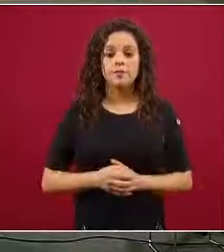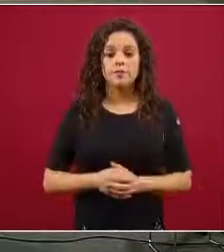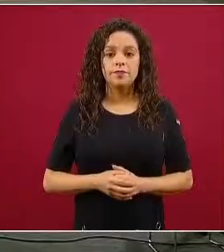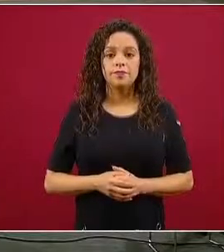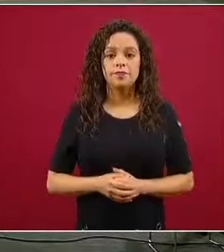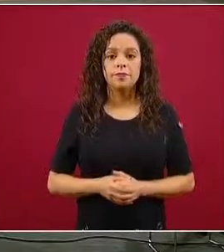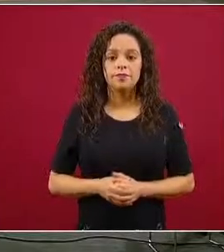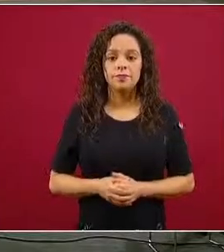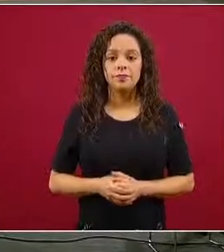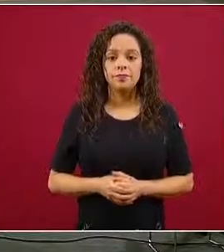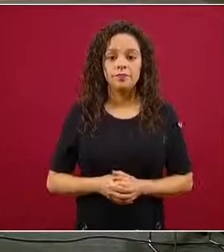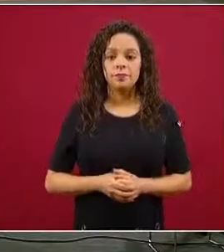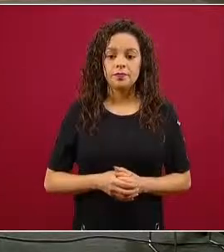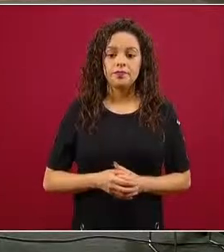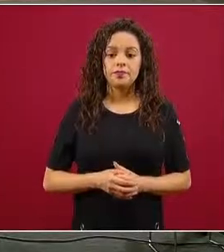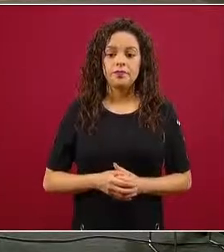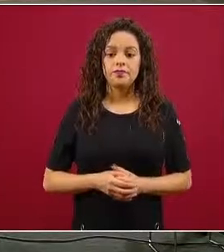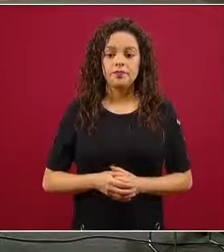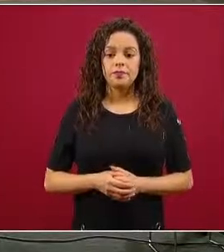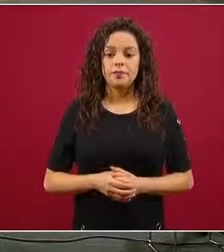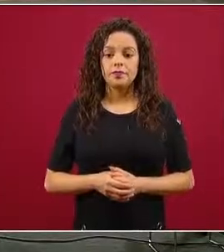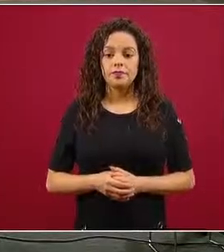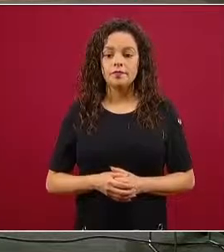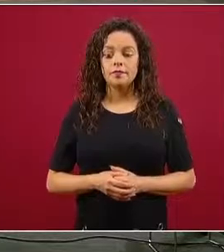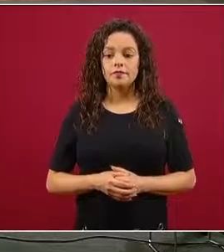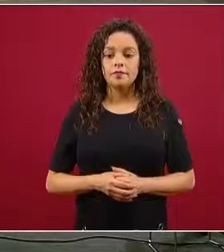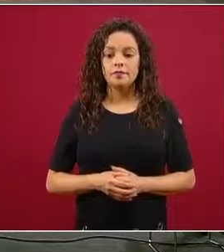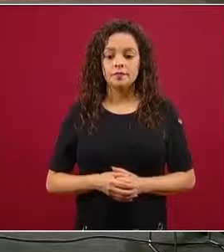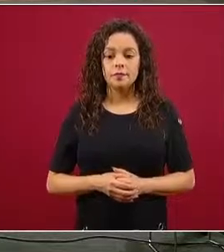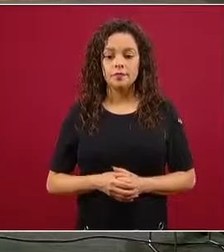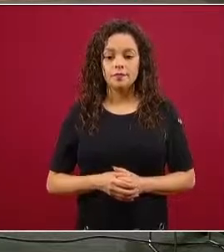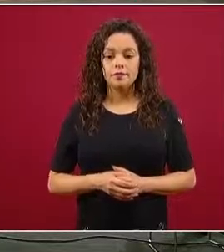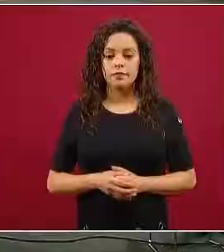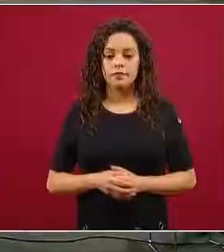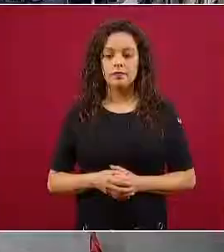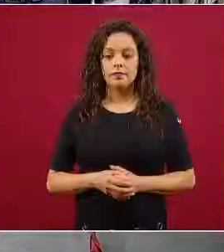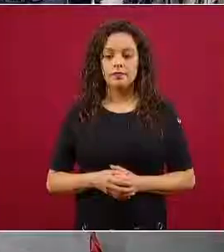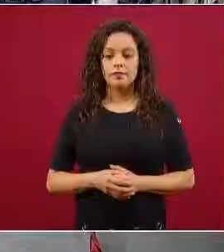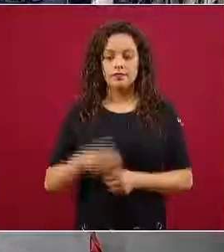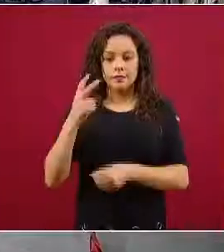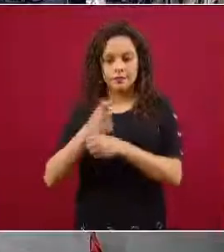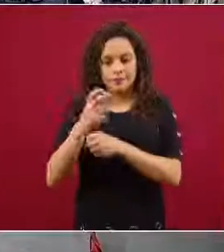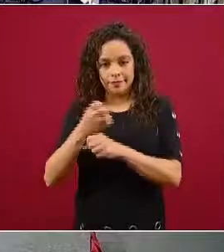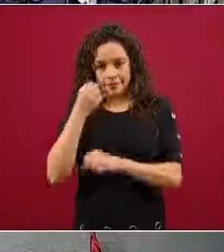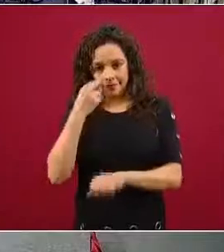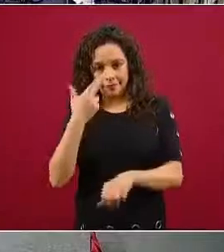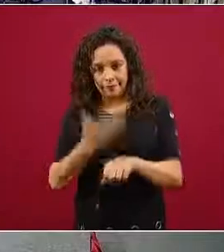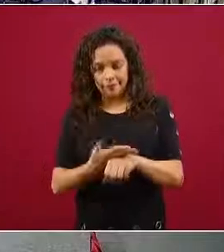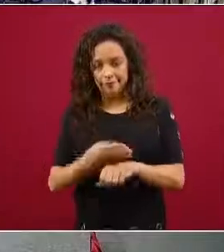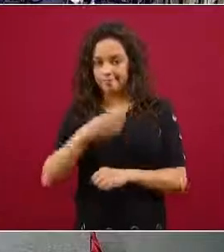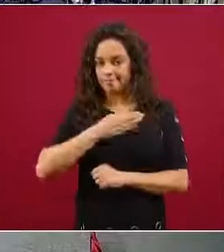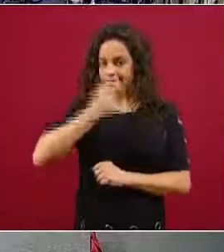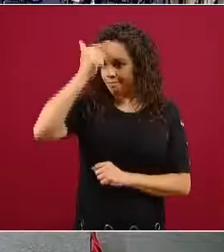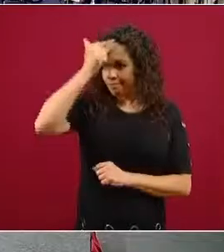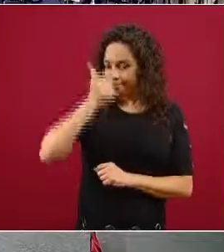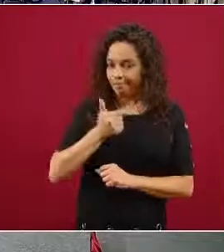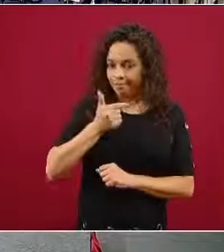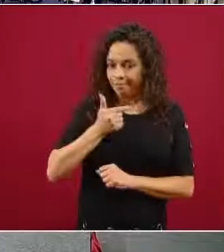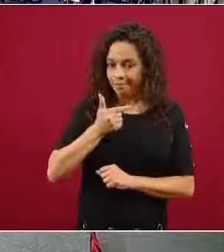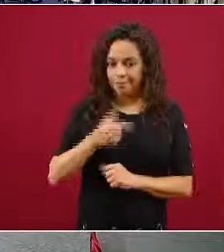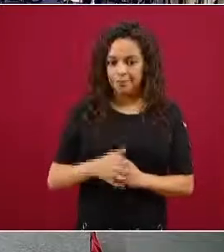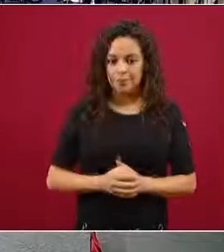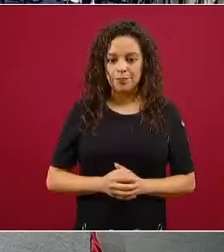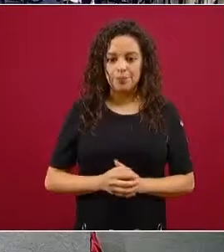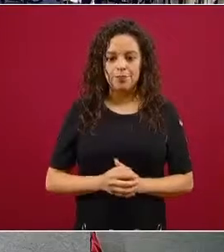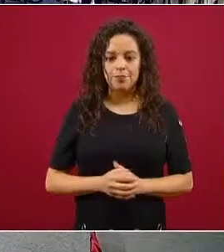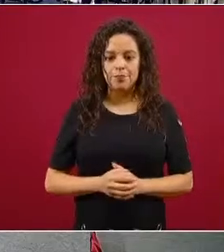Carlos. También Carlos por acá. Subsecretario, buenas noches. Creo que